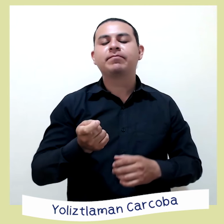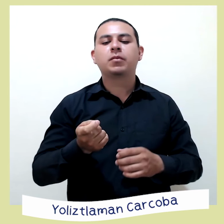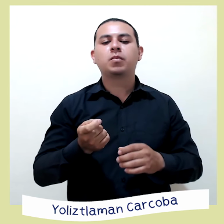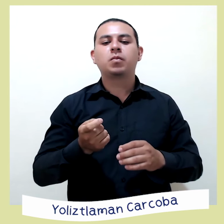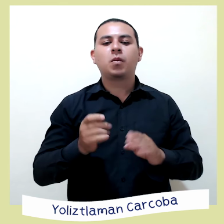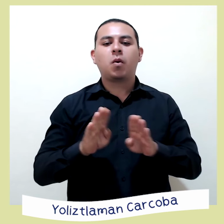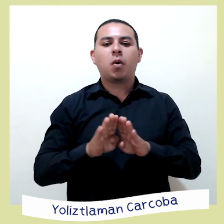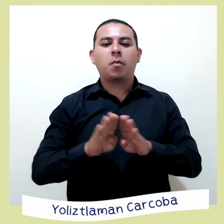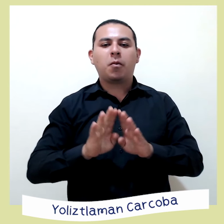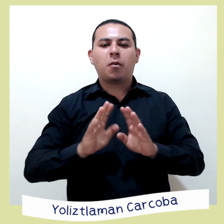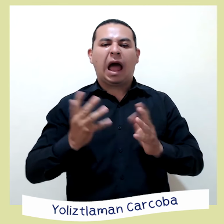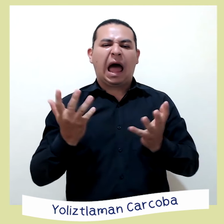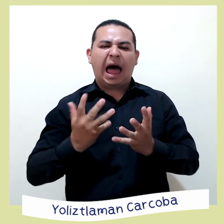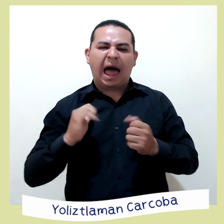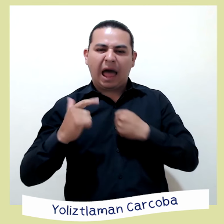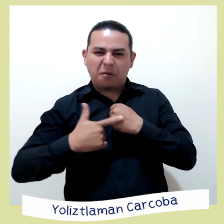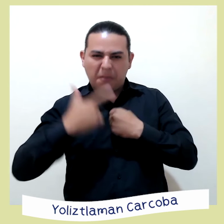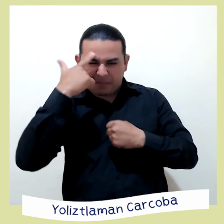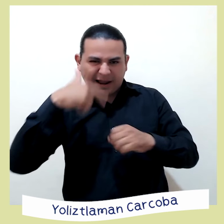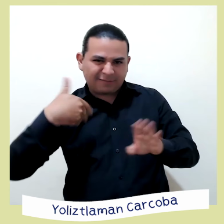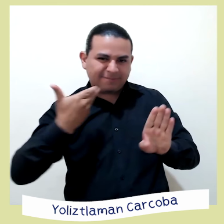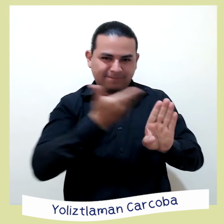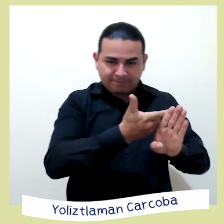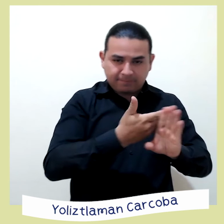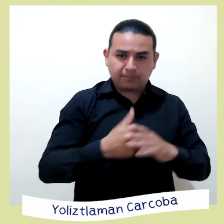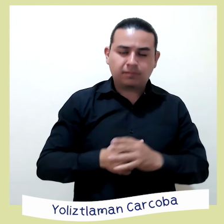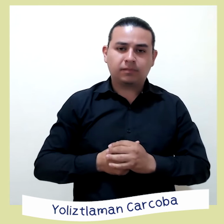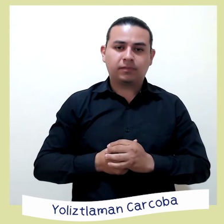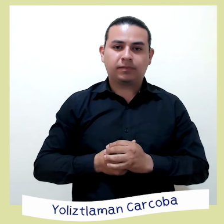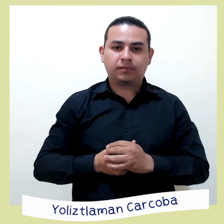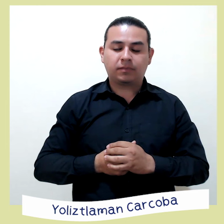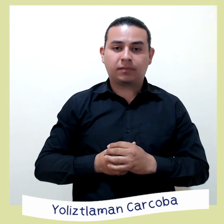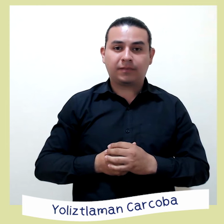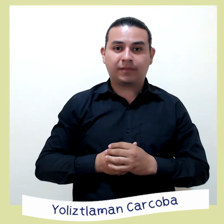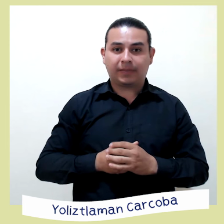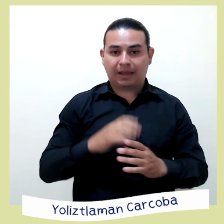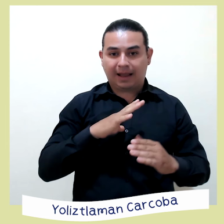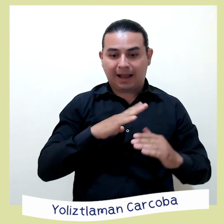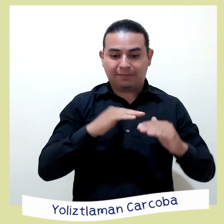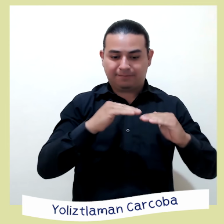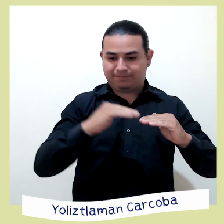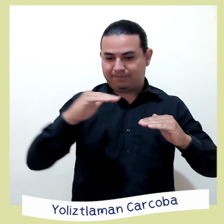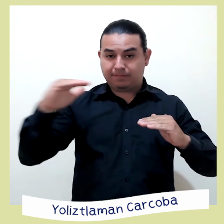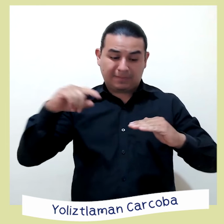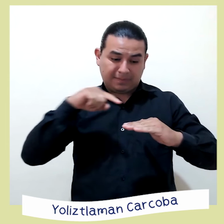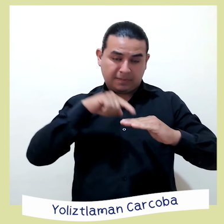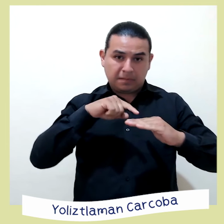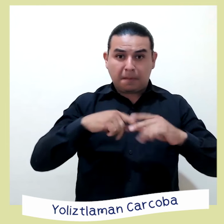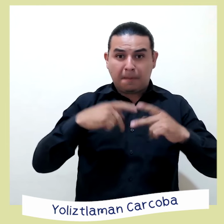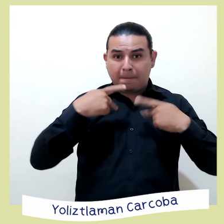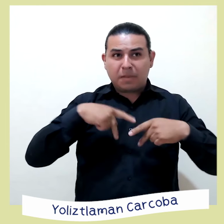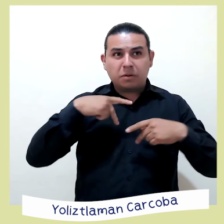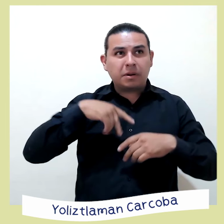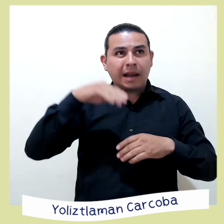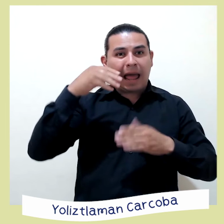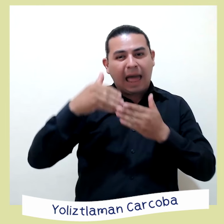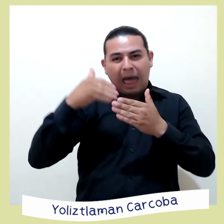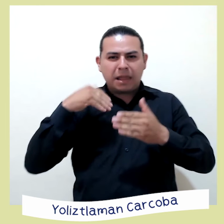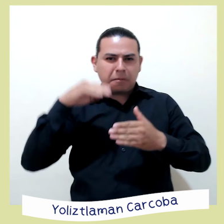la discriminación, que es la que se expresa en nuestras acciones. Entonces son tres niveles